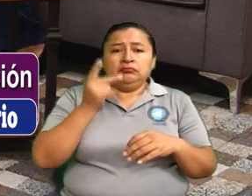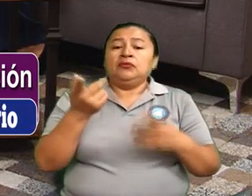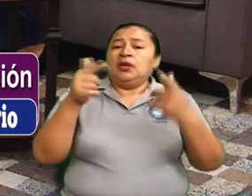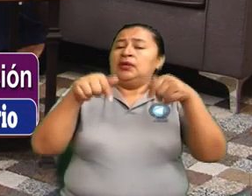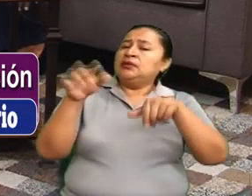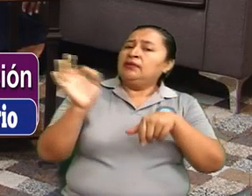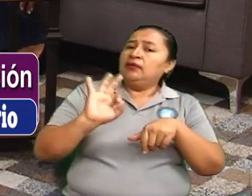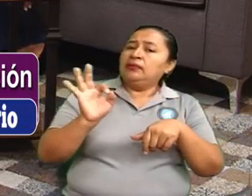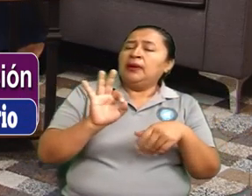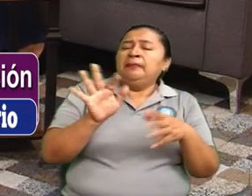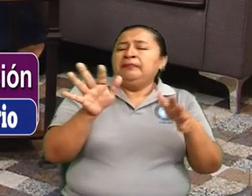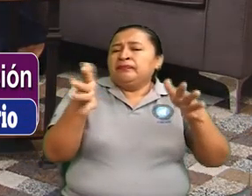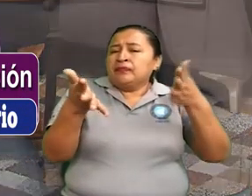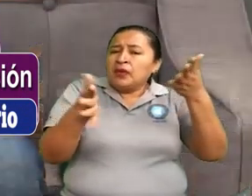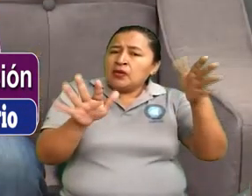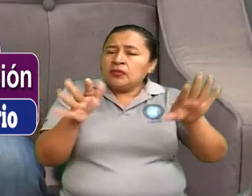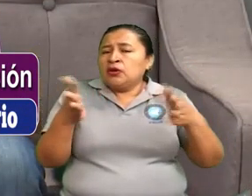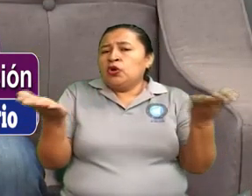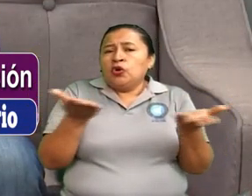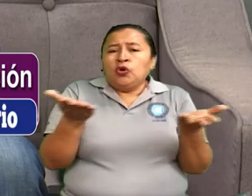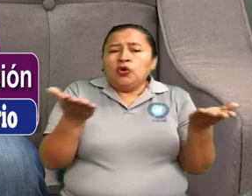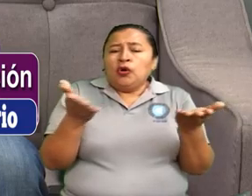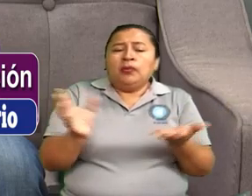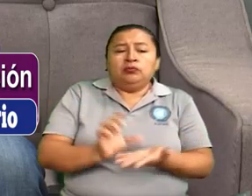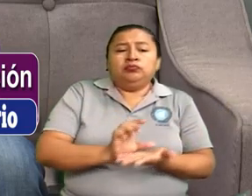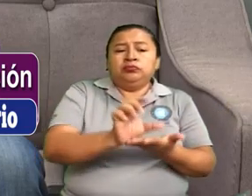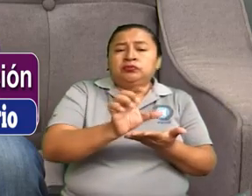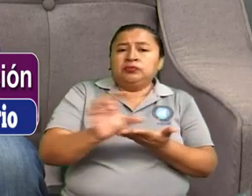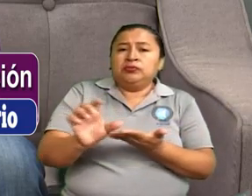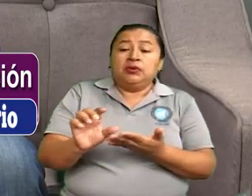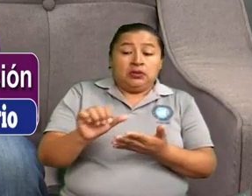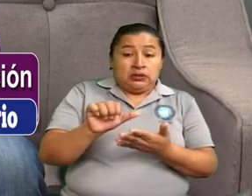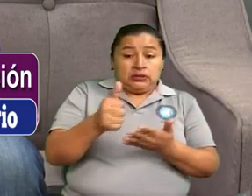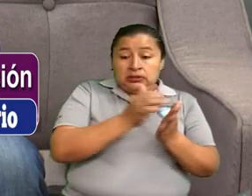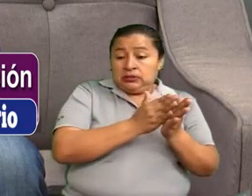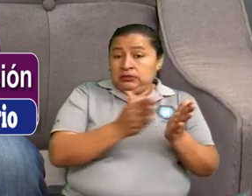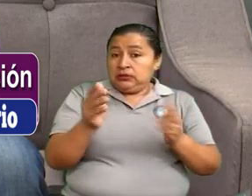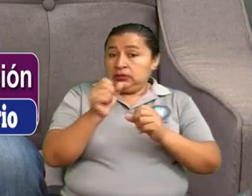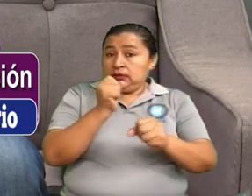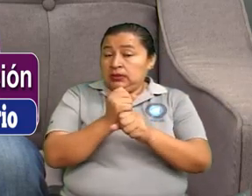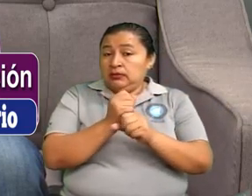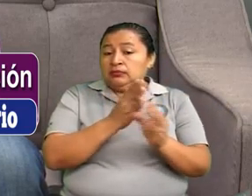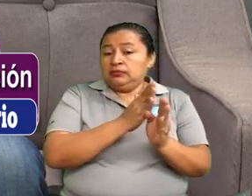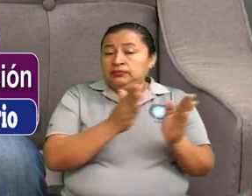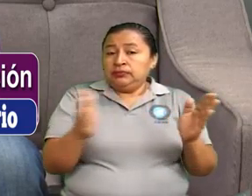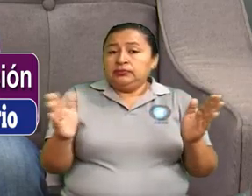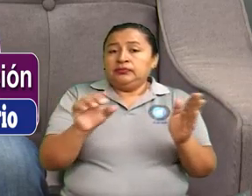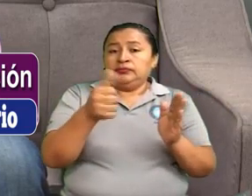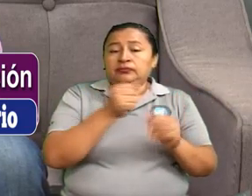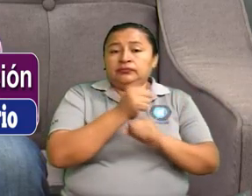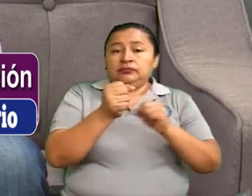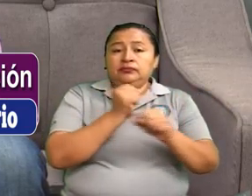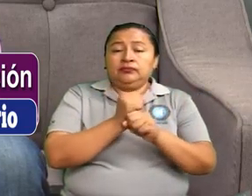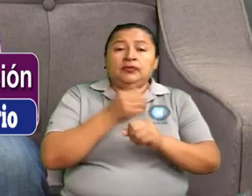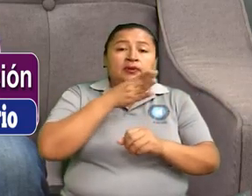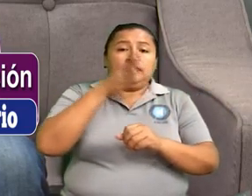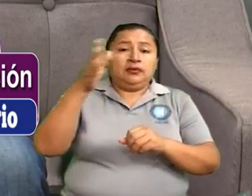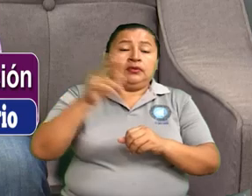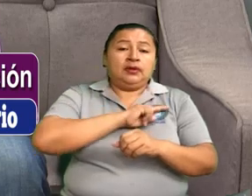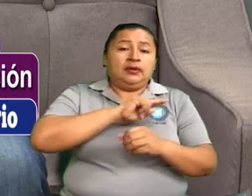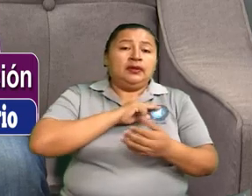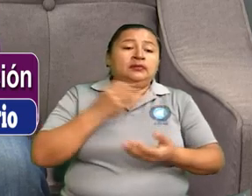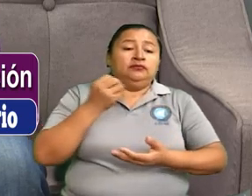sentido, más o menos la distribución ha sido durante los 6 años que usted nos menciona, ¿no? Es decir, 6 años de gestión a través de los cuales se han distribuido 6